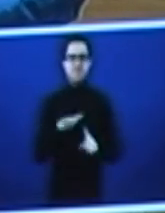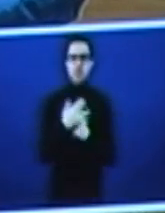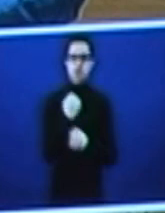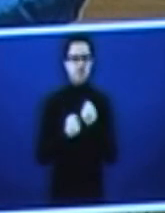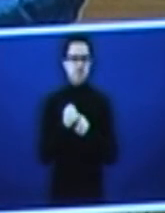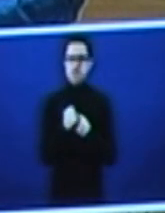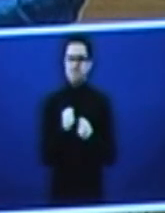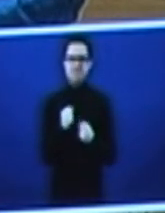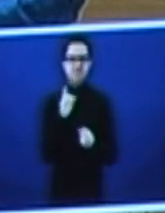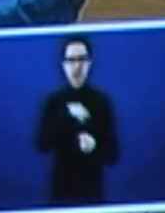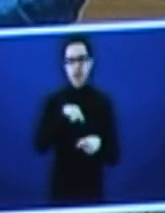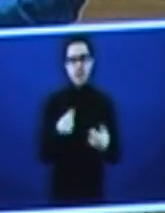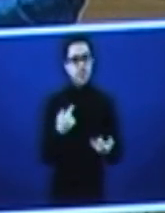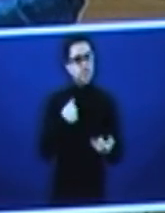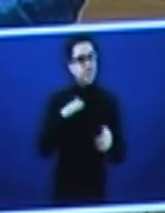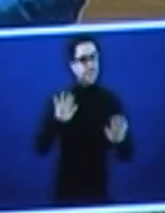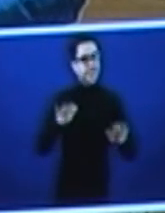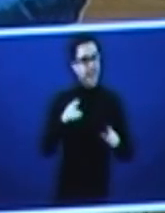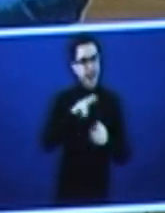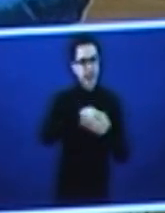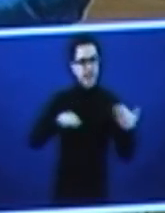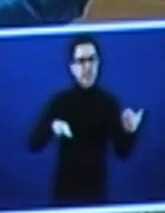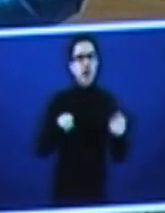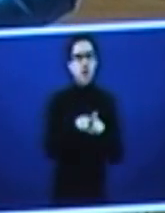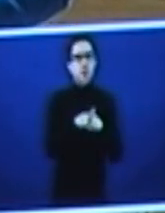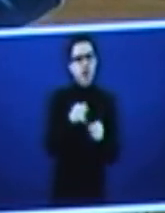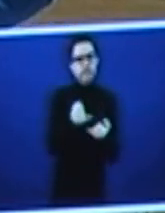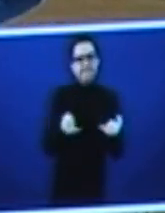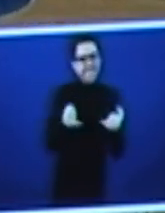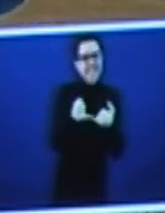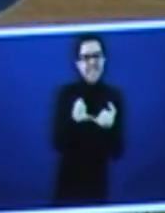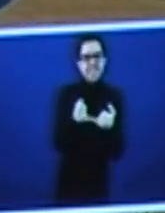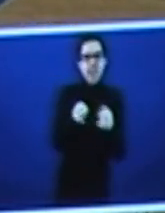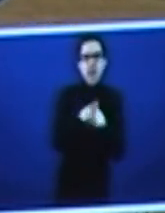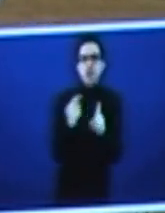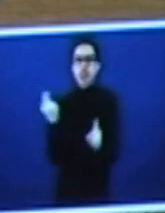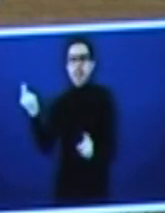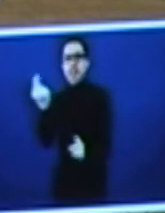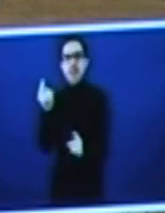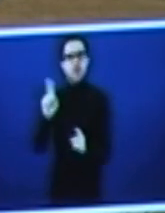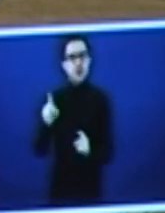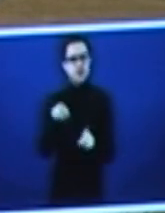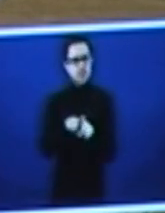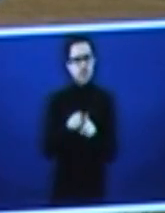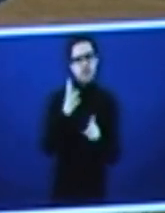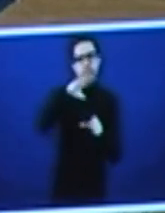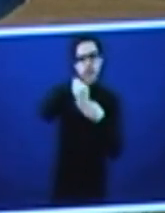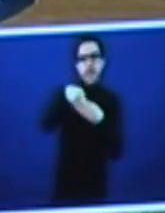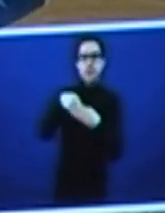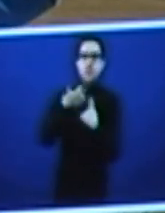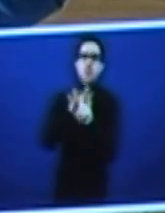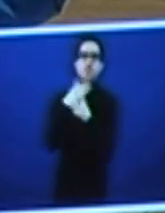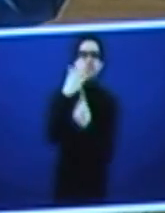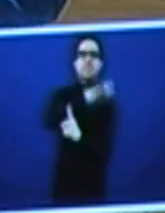que Galicia non é unha illa e sabe, en consecuencia, que o contexto europeo no que nos movemos volva a ser